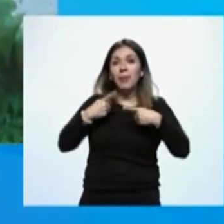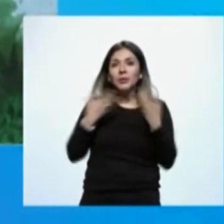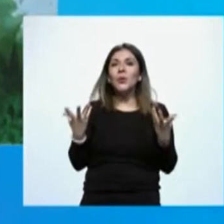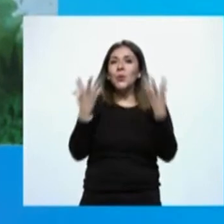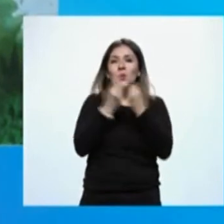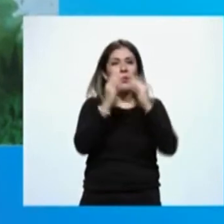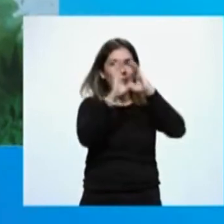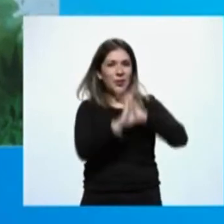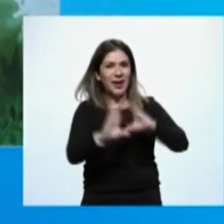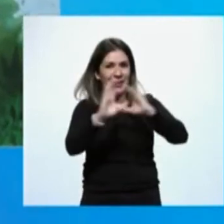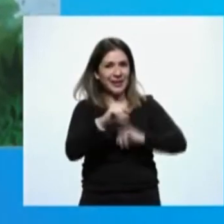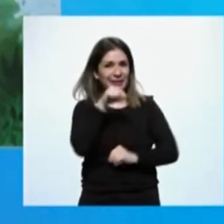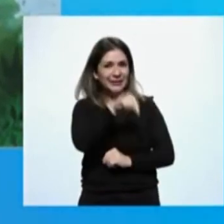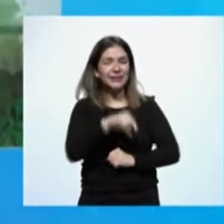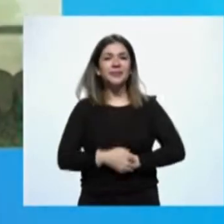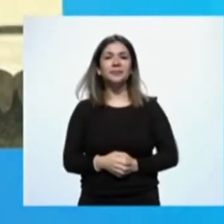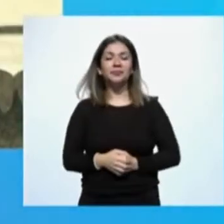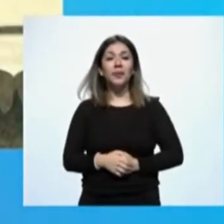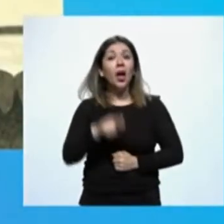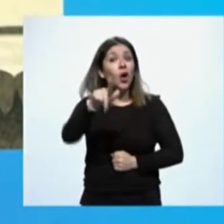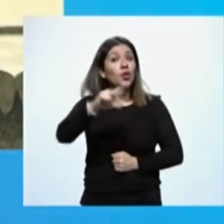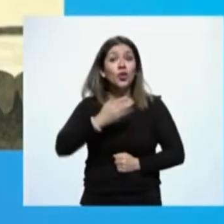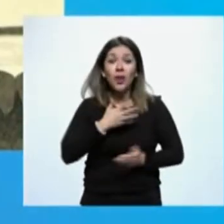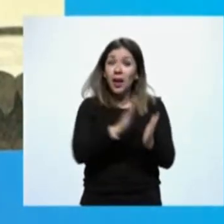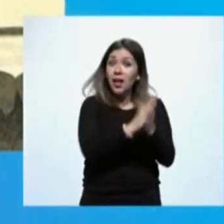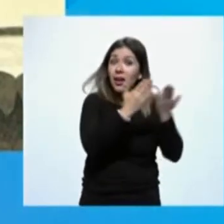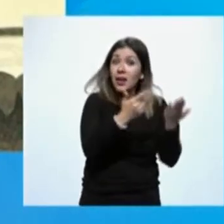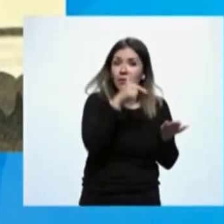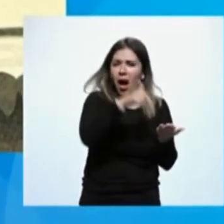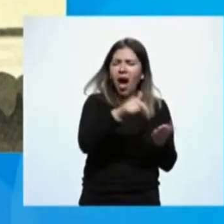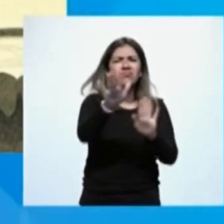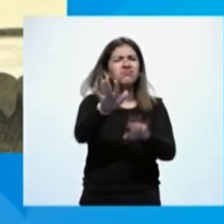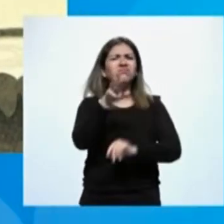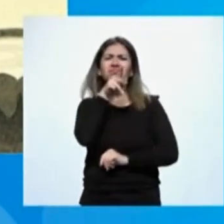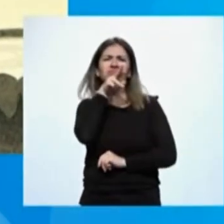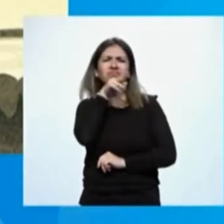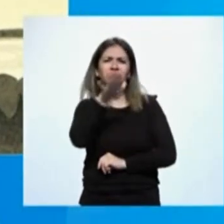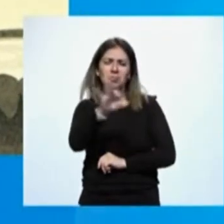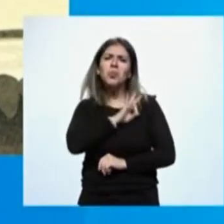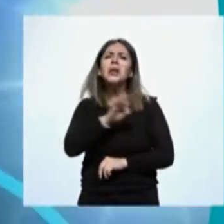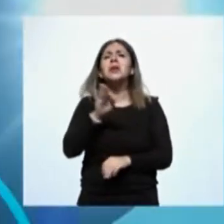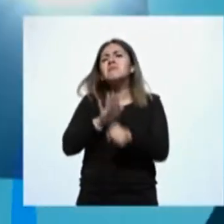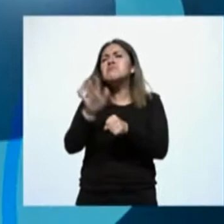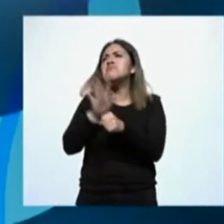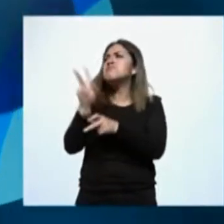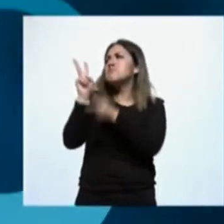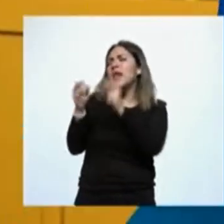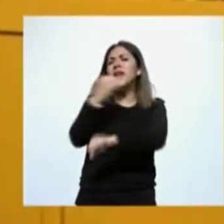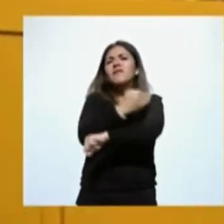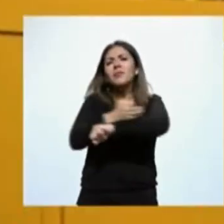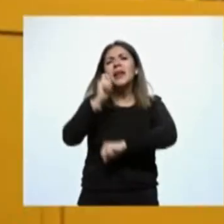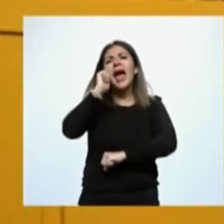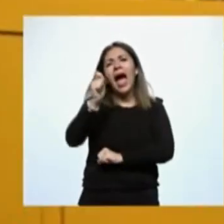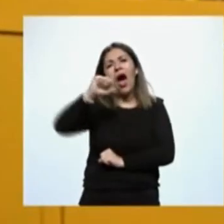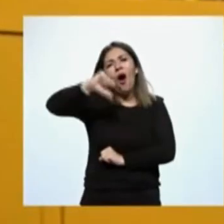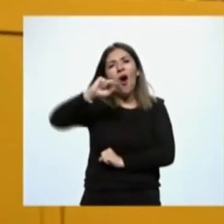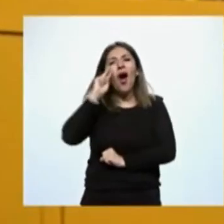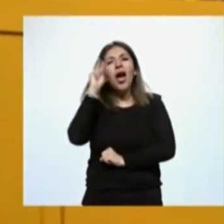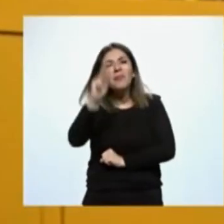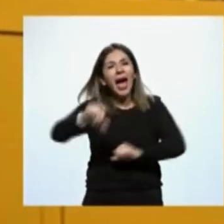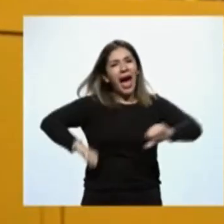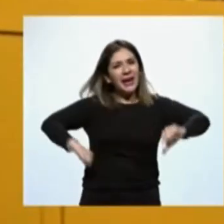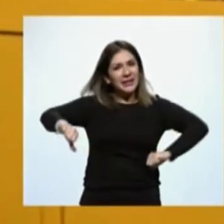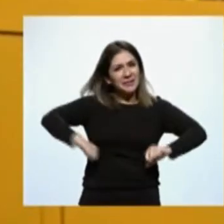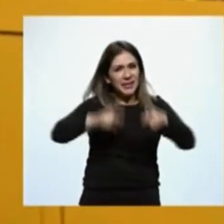lean en coro. Si no cuentas con estos recursos, no te preocupes. Platica con tu familia sobre lo que aprendiste y las